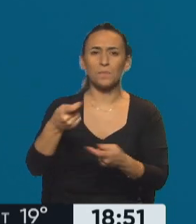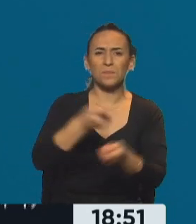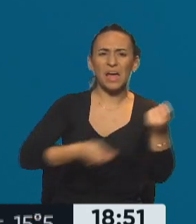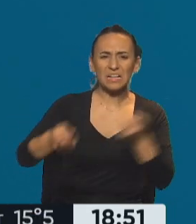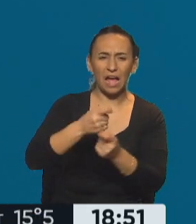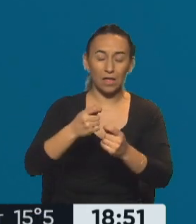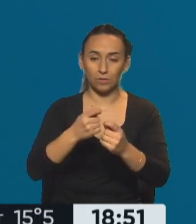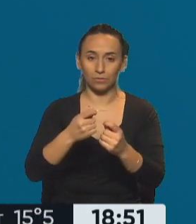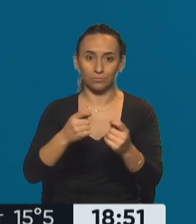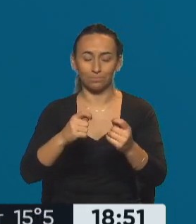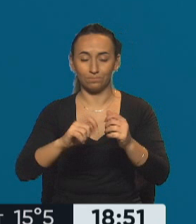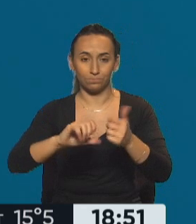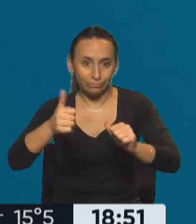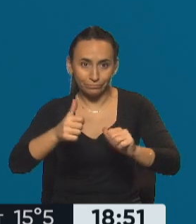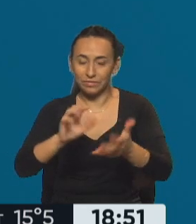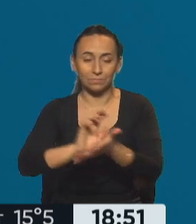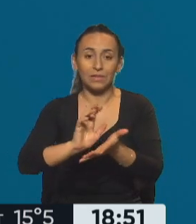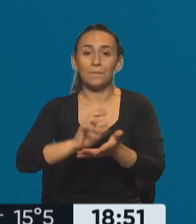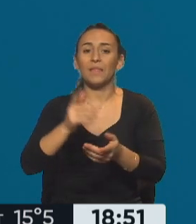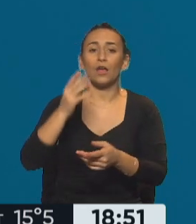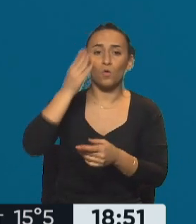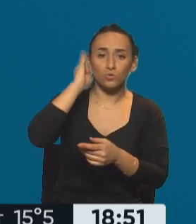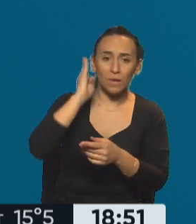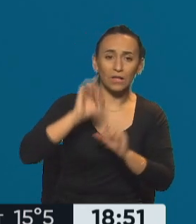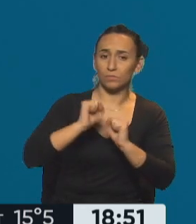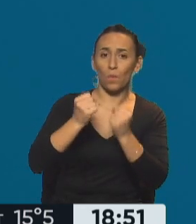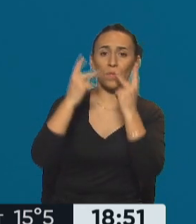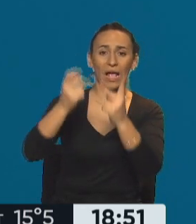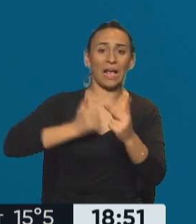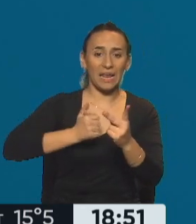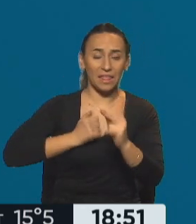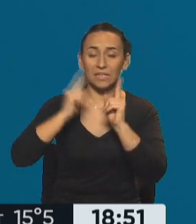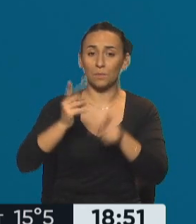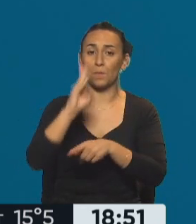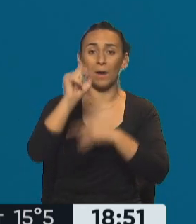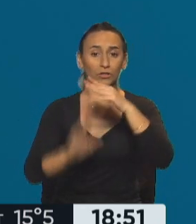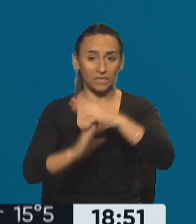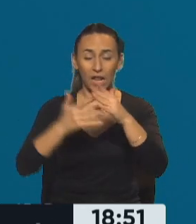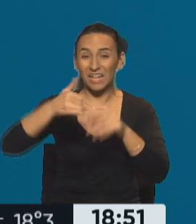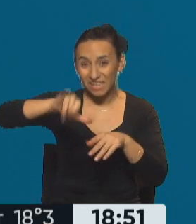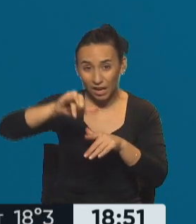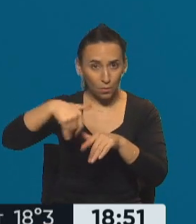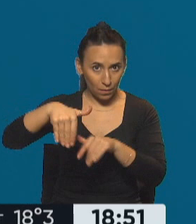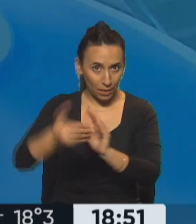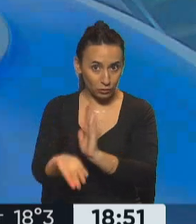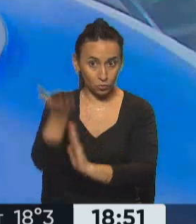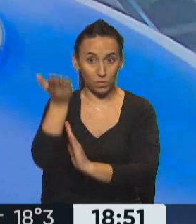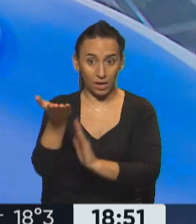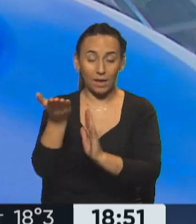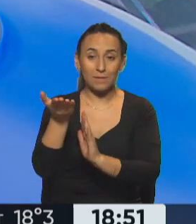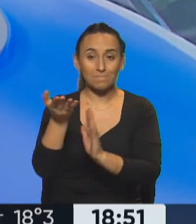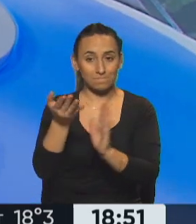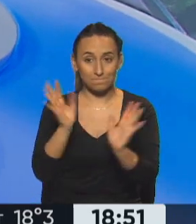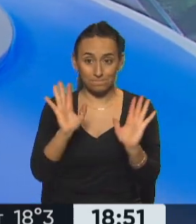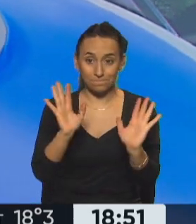financiera. Guzmán suspendió un viaje a Canadá y el Banco Central subiría las tasas. Claro. Medida que probablemente se vea